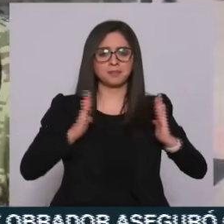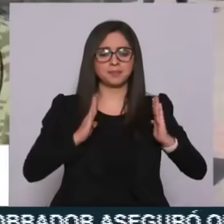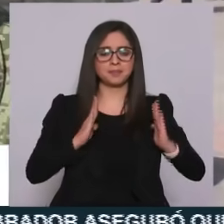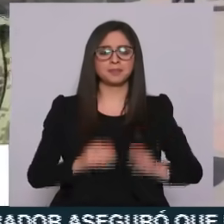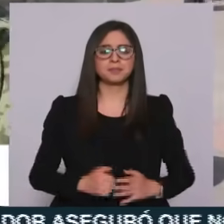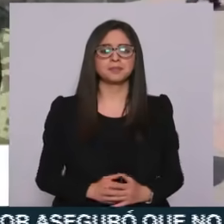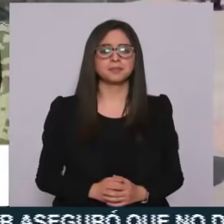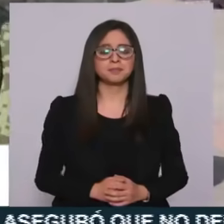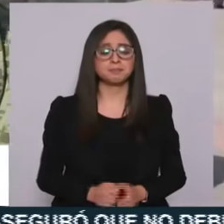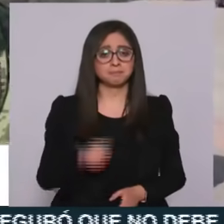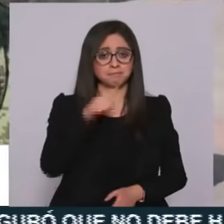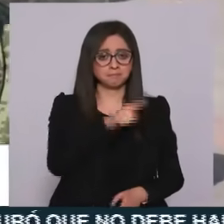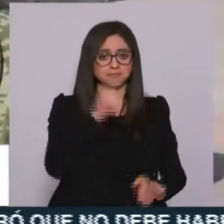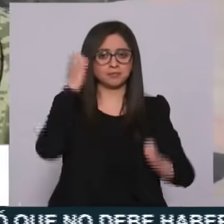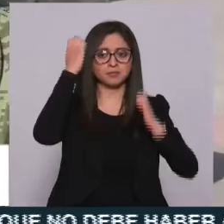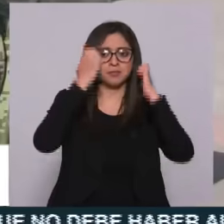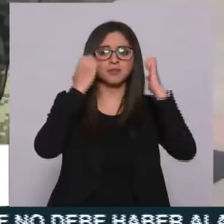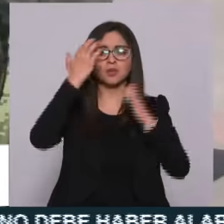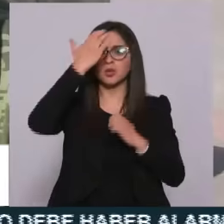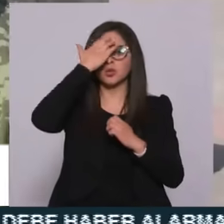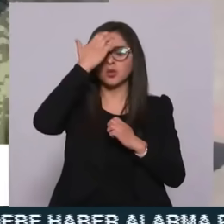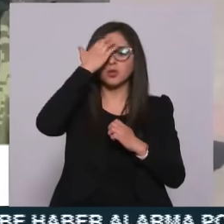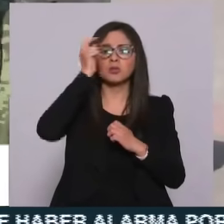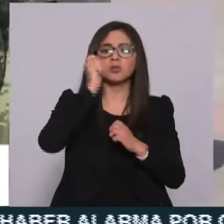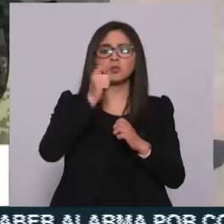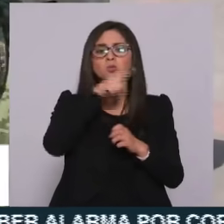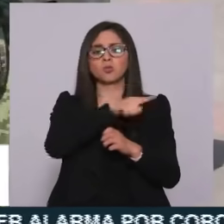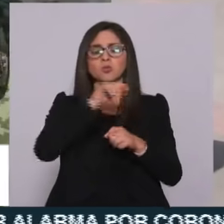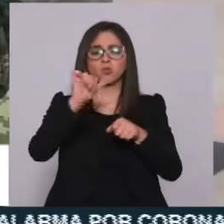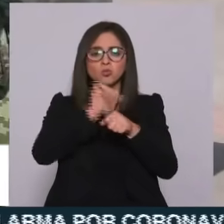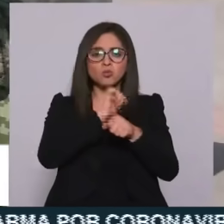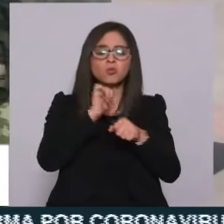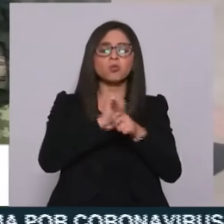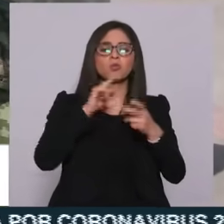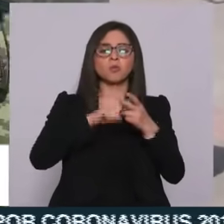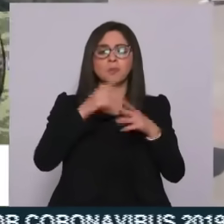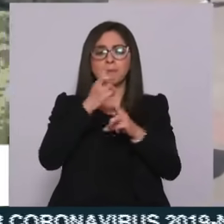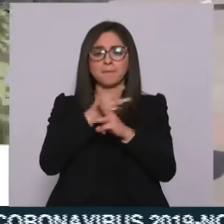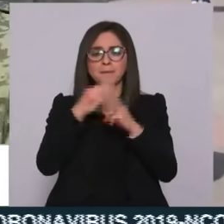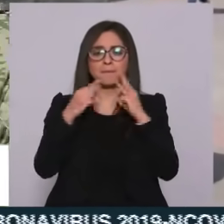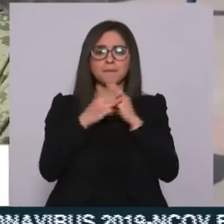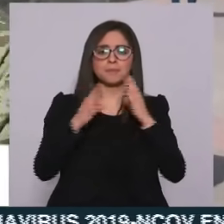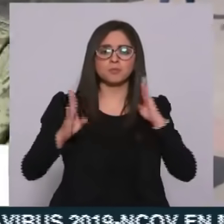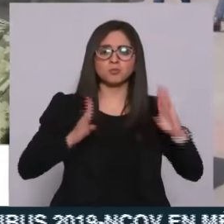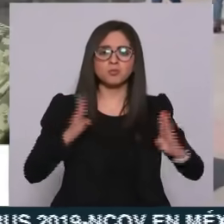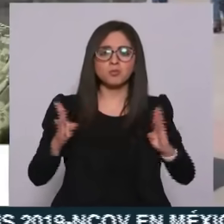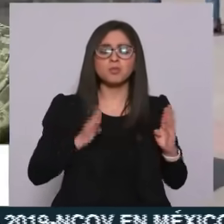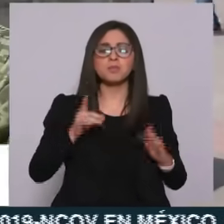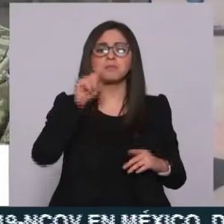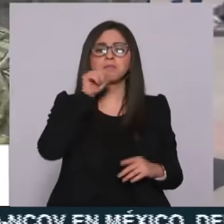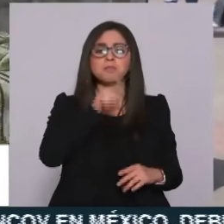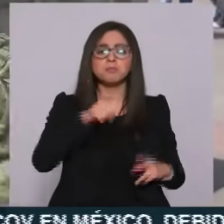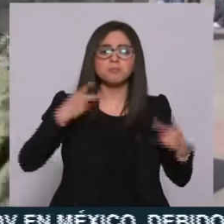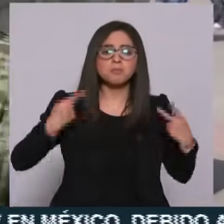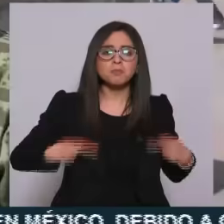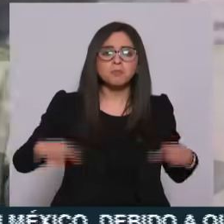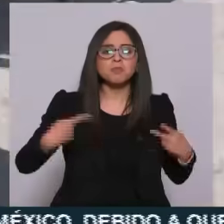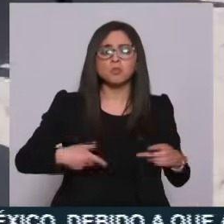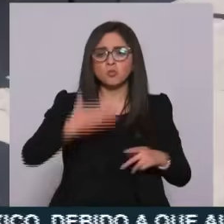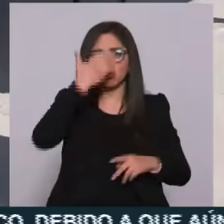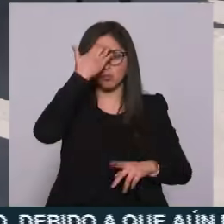es para que la gente conozca nuestros vehículos, lo que es el material del ejército mexicano. Más que nada para eso y familiarizarnos ellos así con nosotros y nosotros con